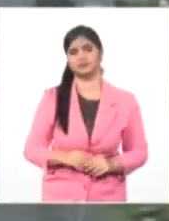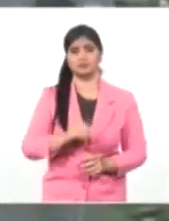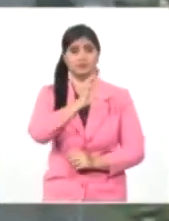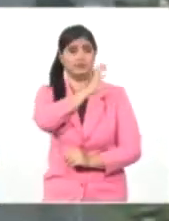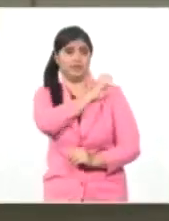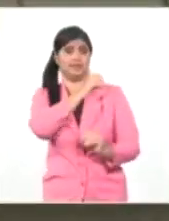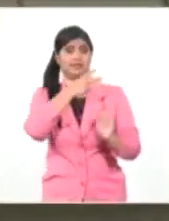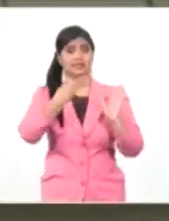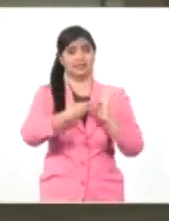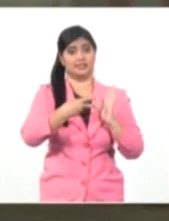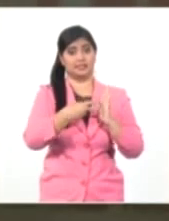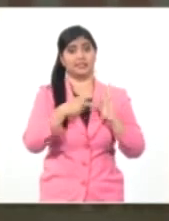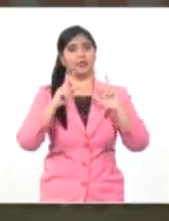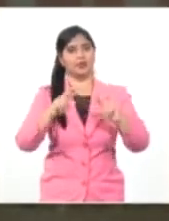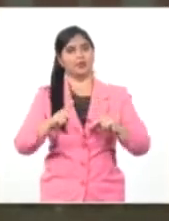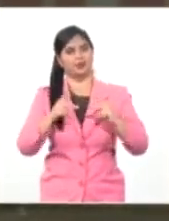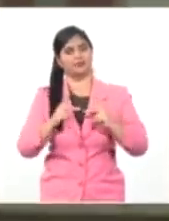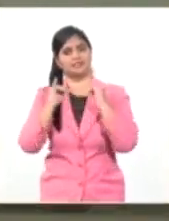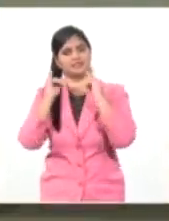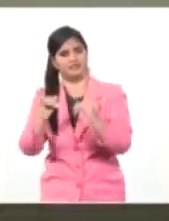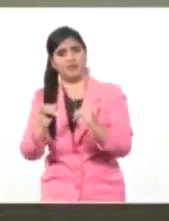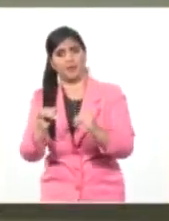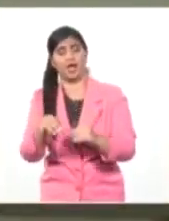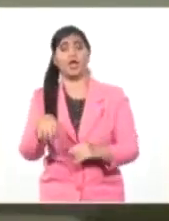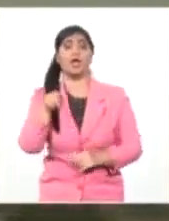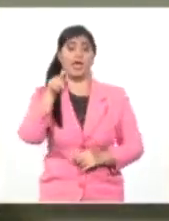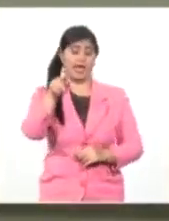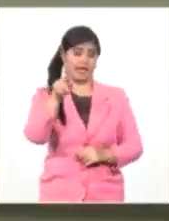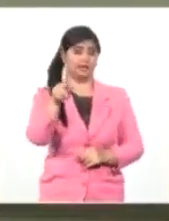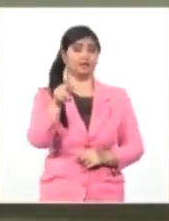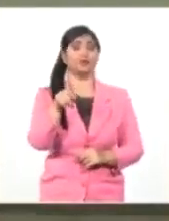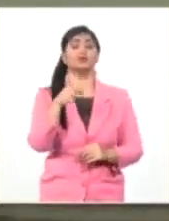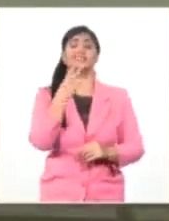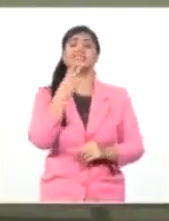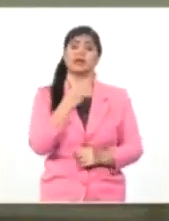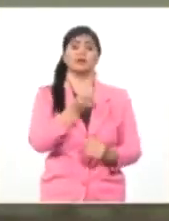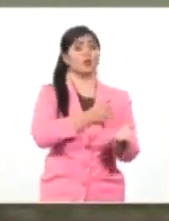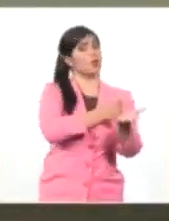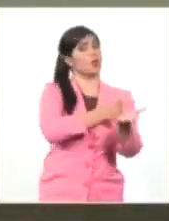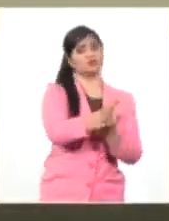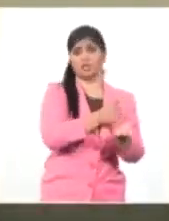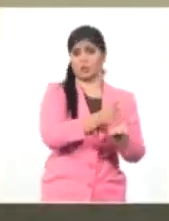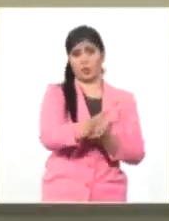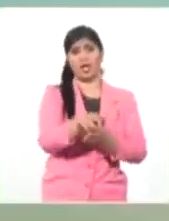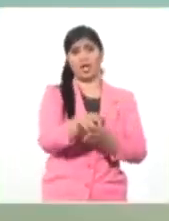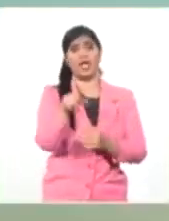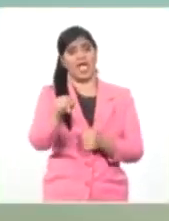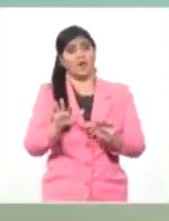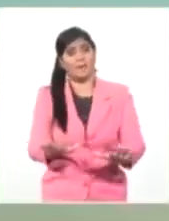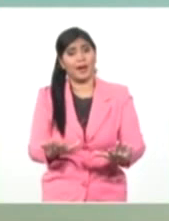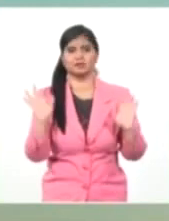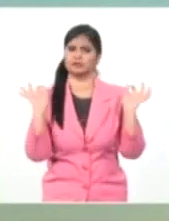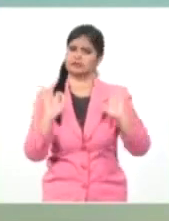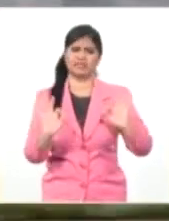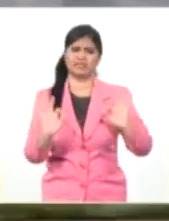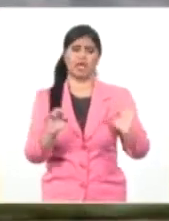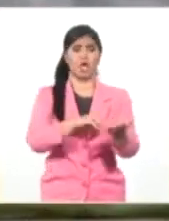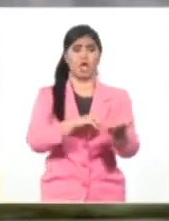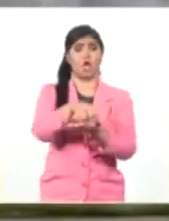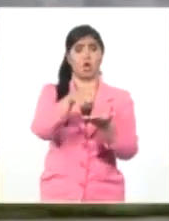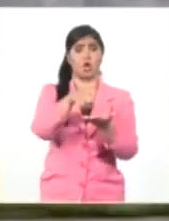siria reiteró que las acciones militares sistemáticas de Tel Aviv apuntan contra hogares, centros de